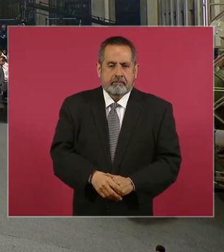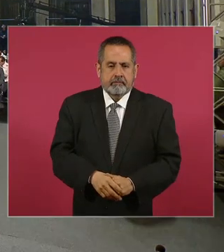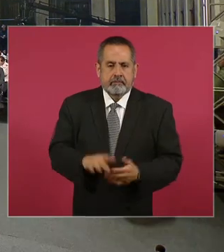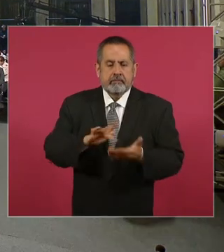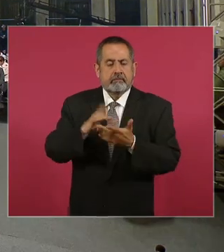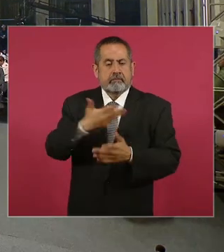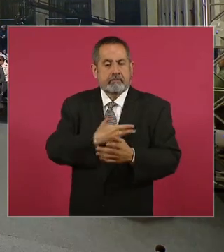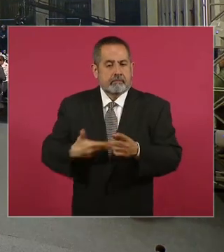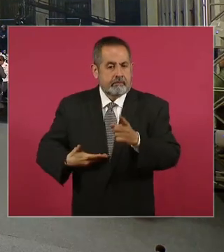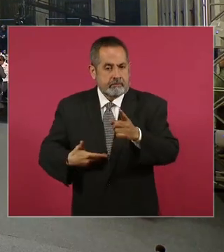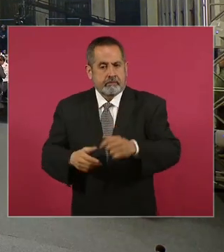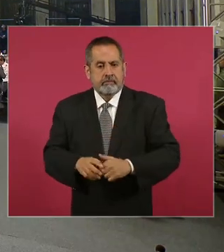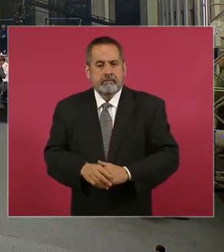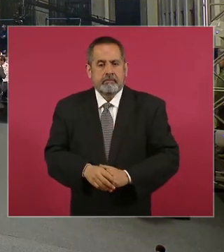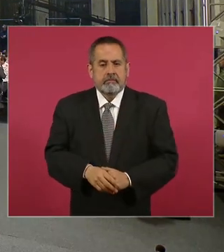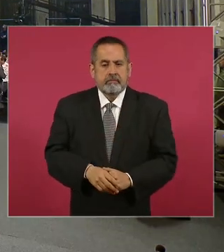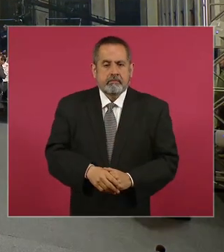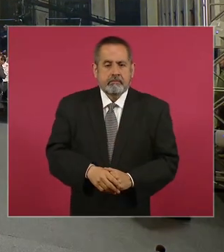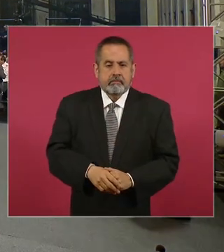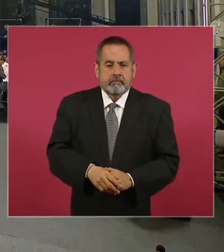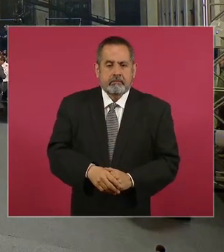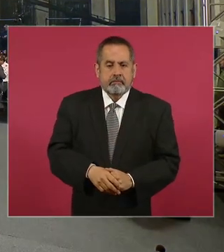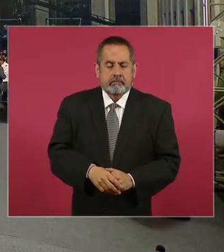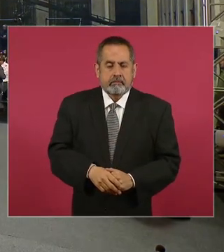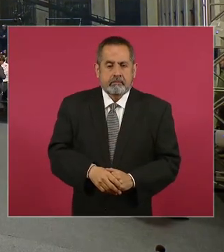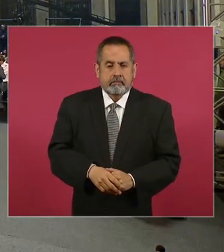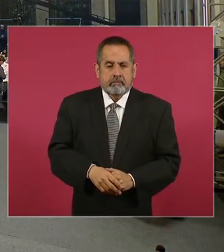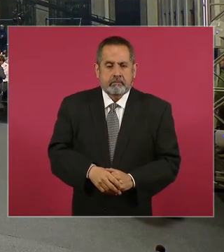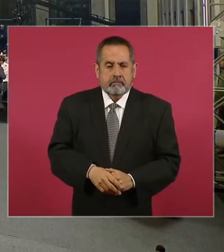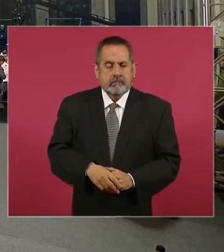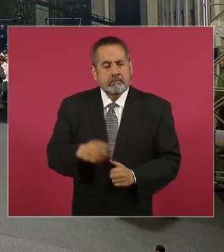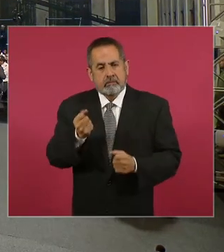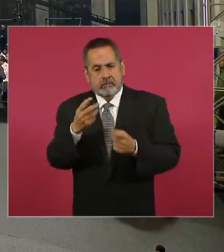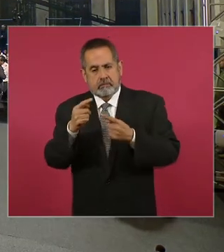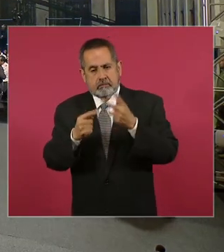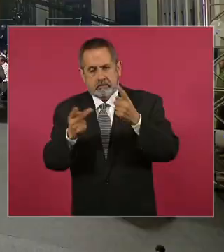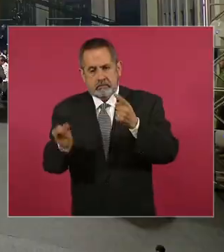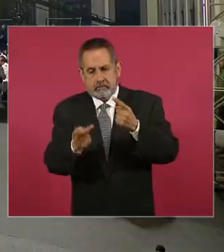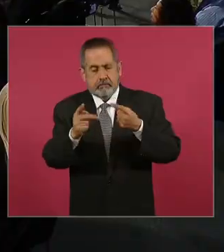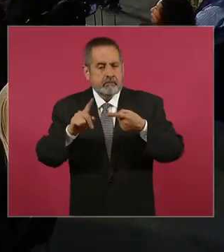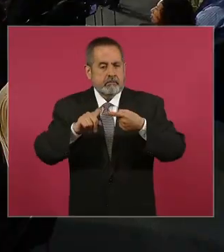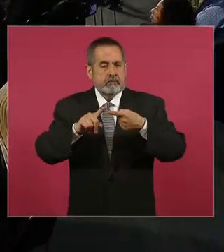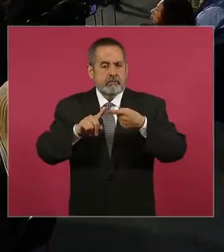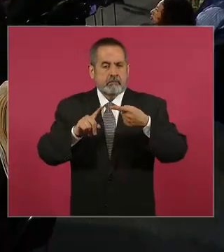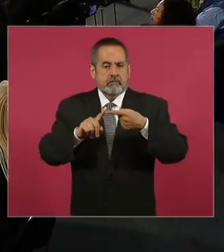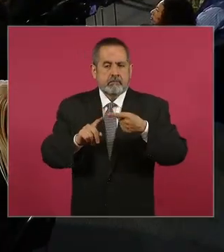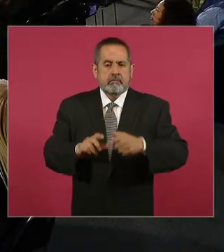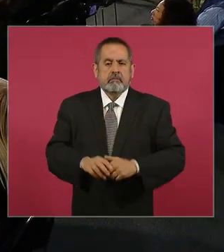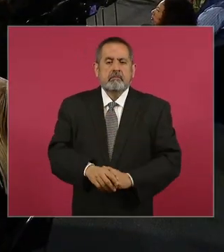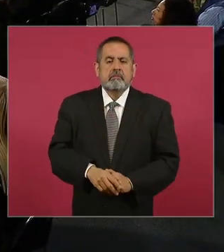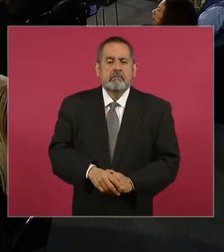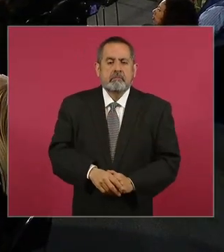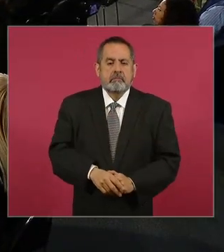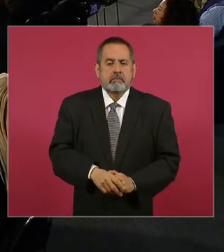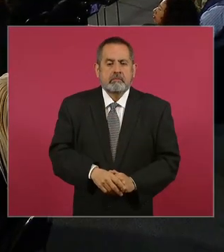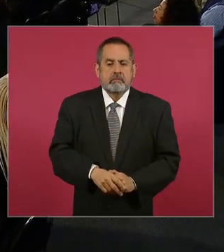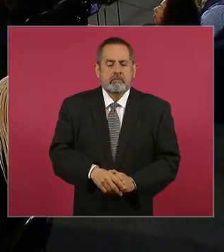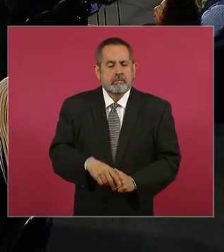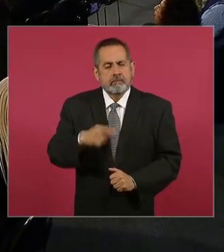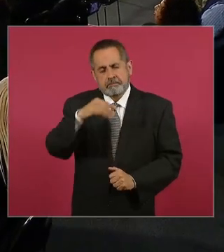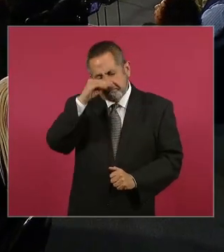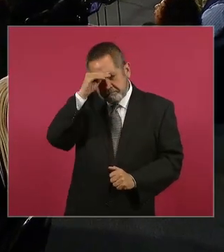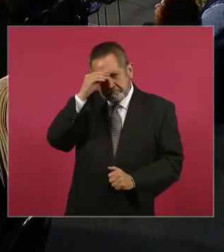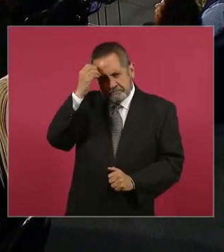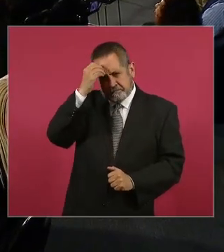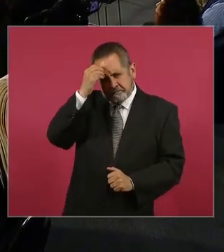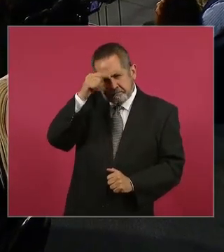Gracias, presidente. Bien, bueno, tengo algunas preguntas. La primera, ¿qué reflexión tiene